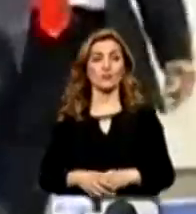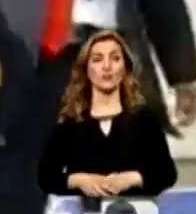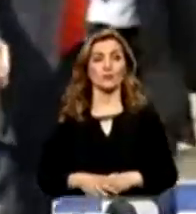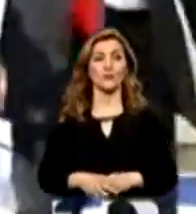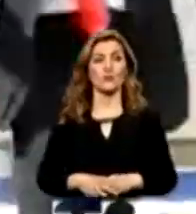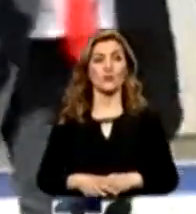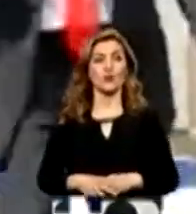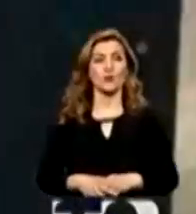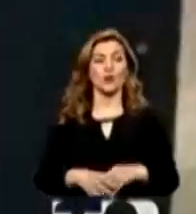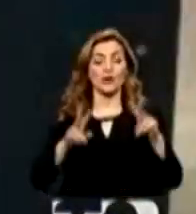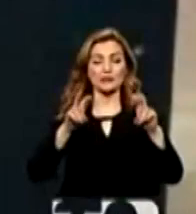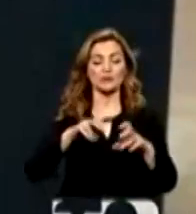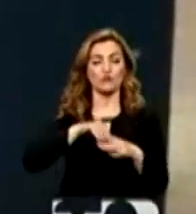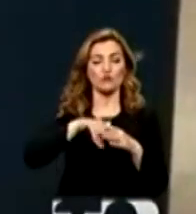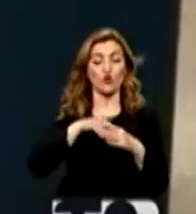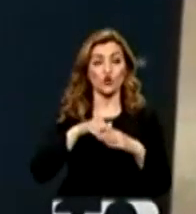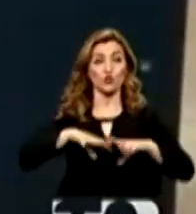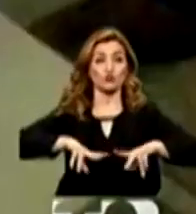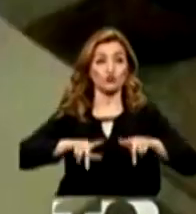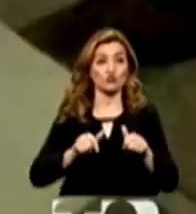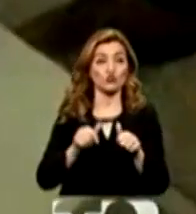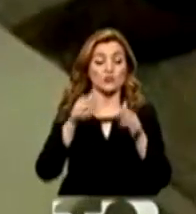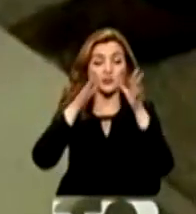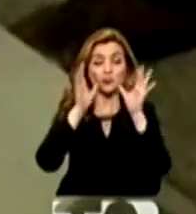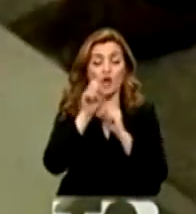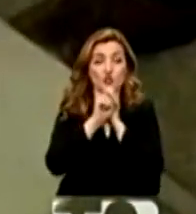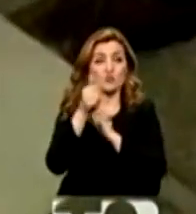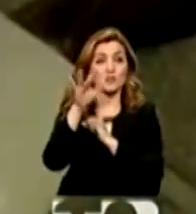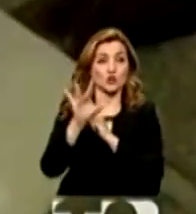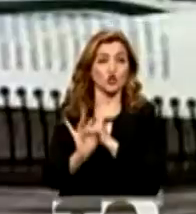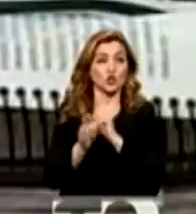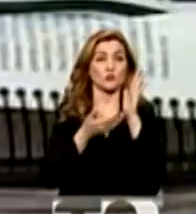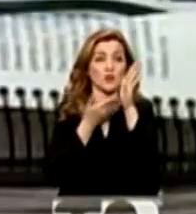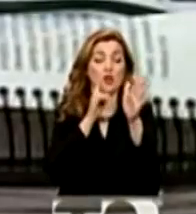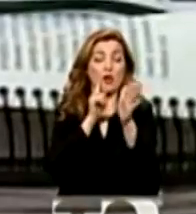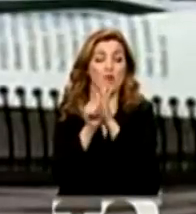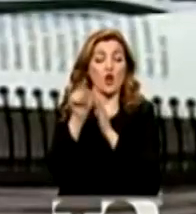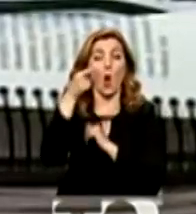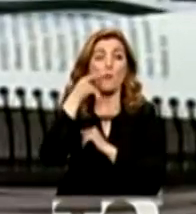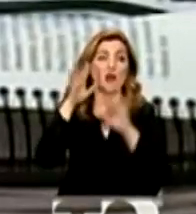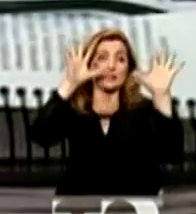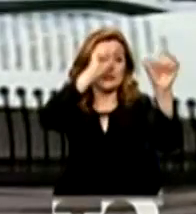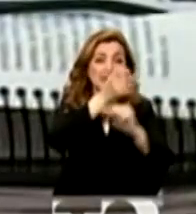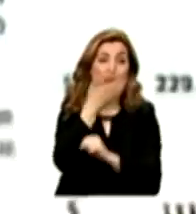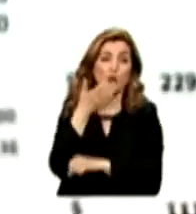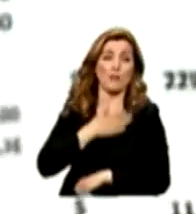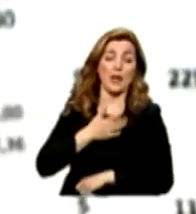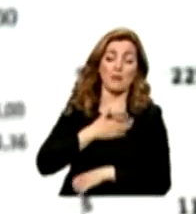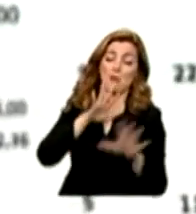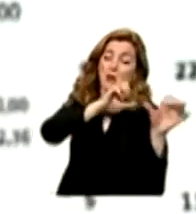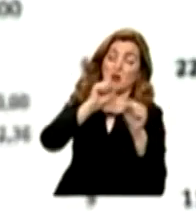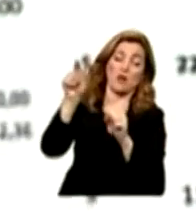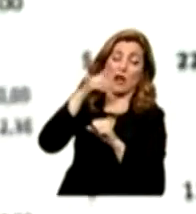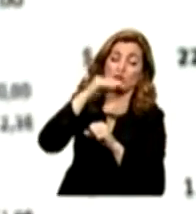peculado también es la denuncia que en diciembre del 2018 presentó Fernando Balda. 500 mil dólares